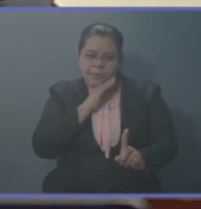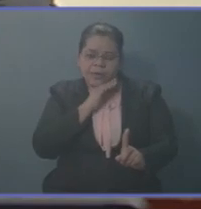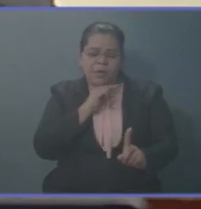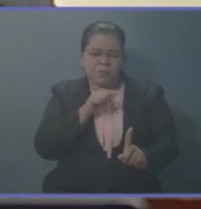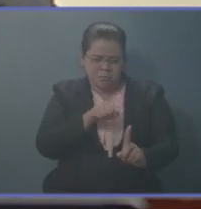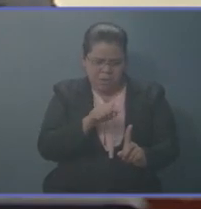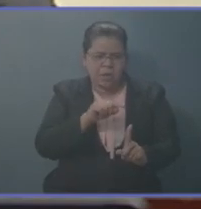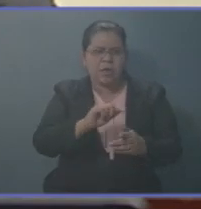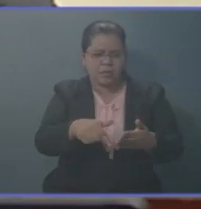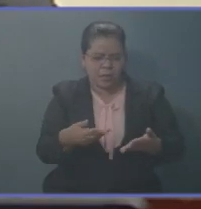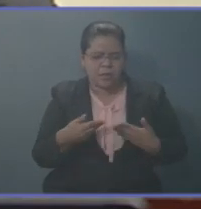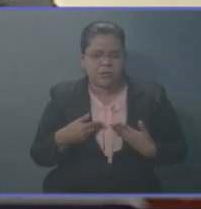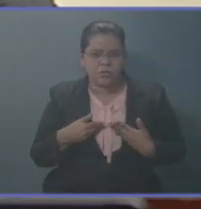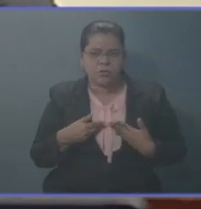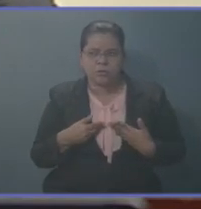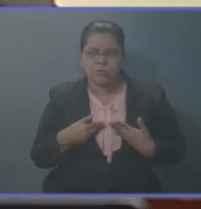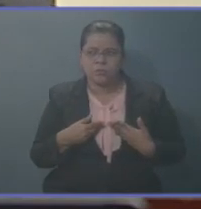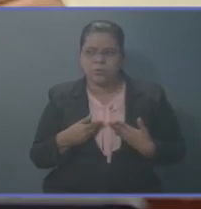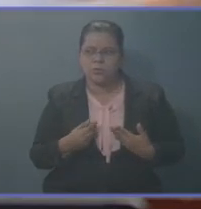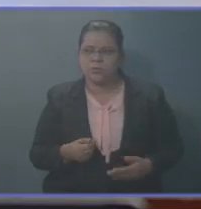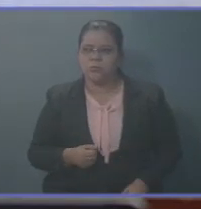a